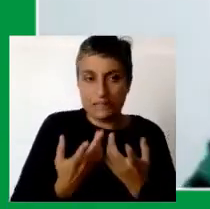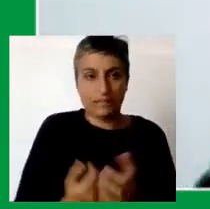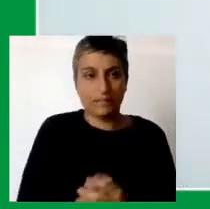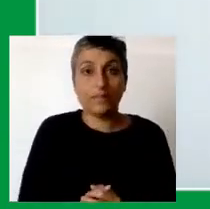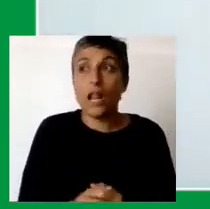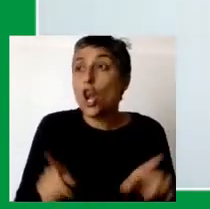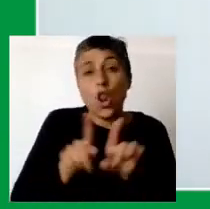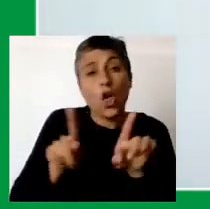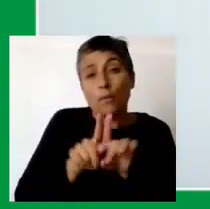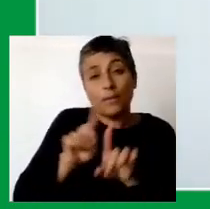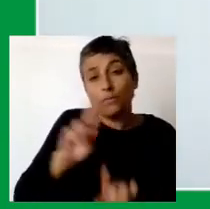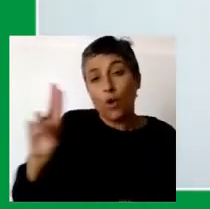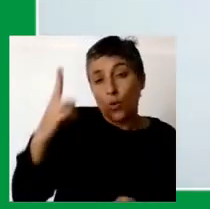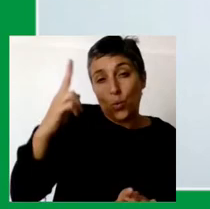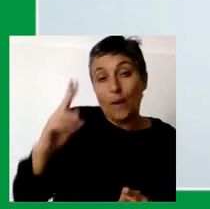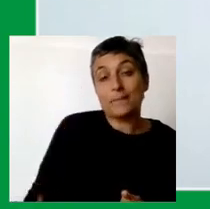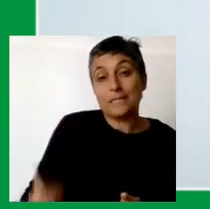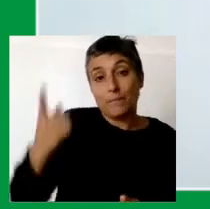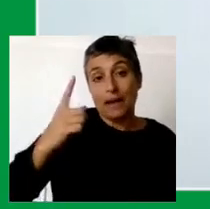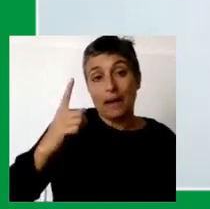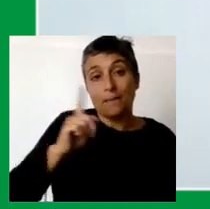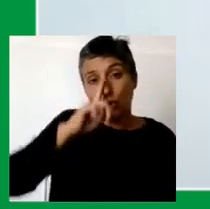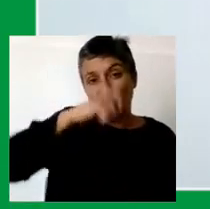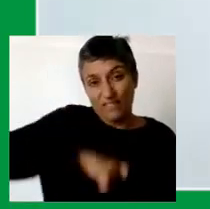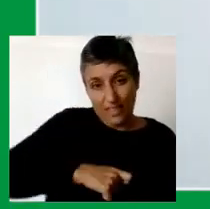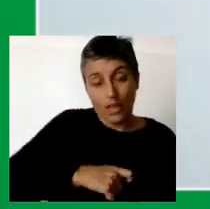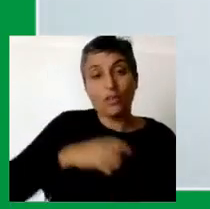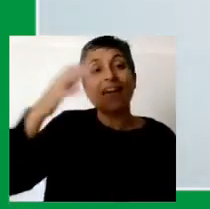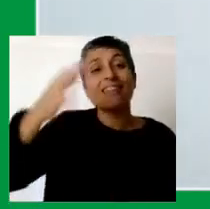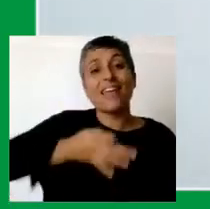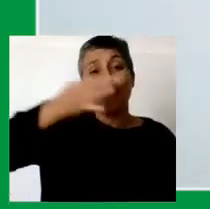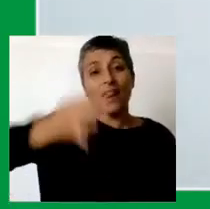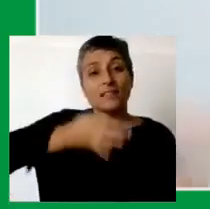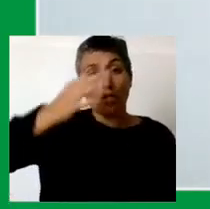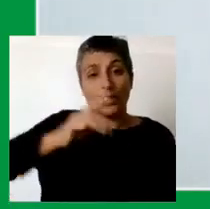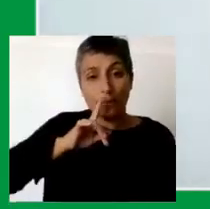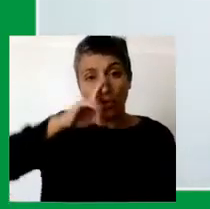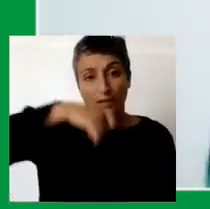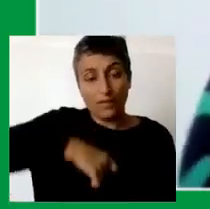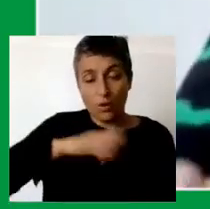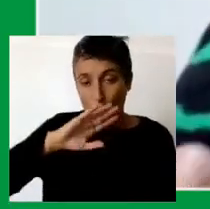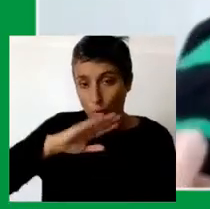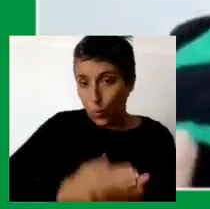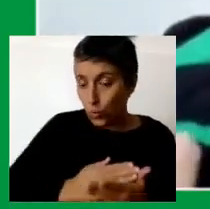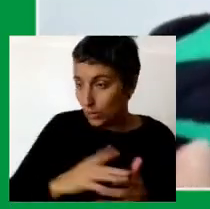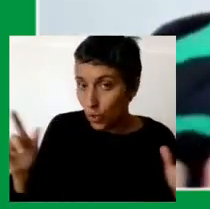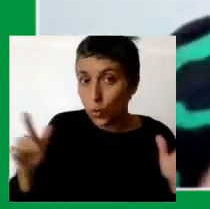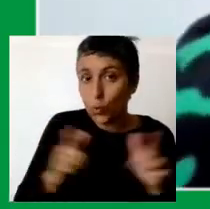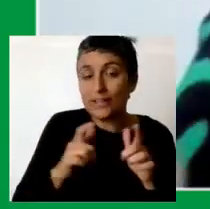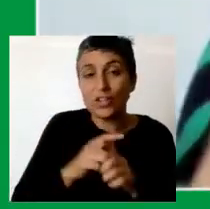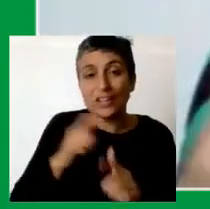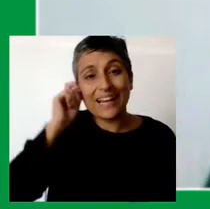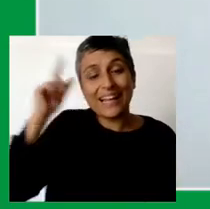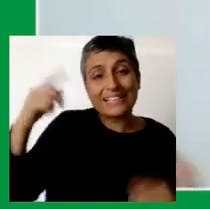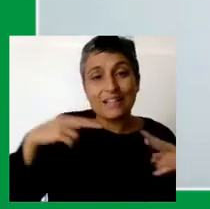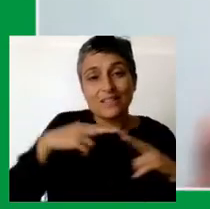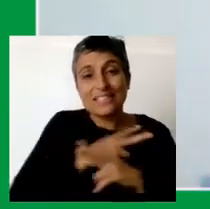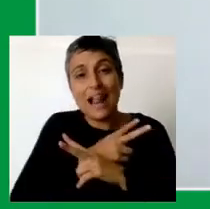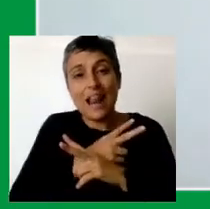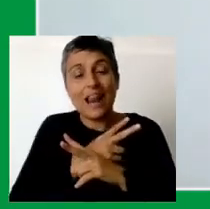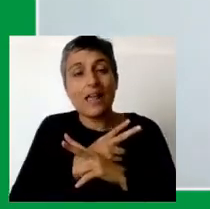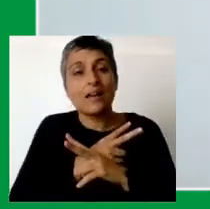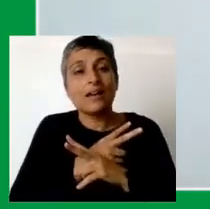en Uruguay, pionero en Montevideo, la declaración, digamos, de Montevideo en el último encuentro de inteligencia artificial, de